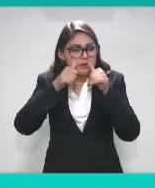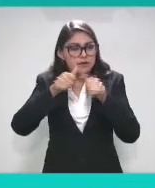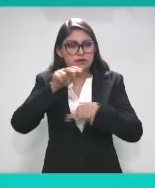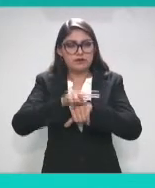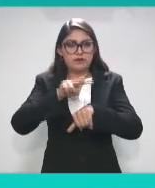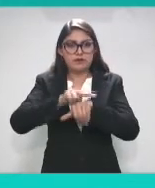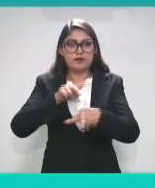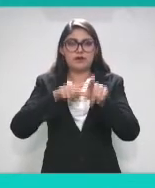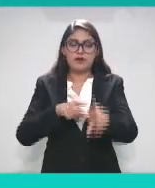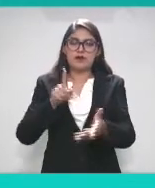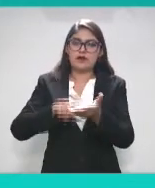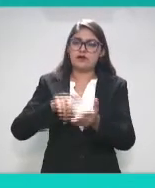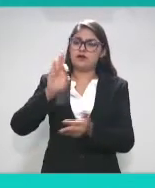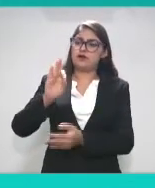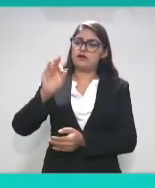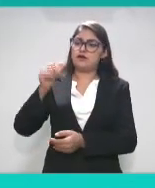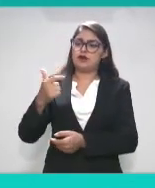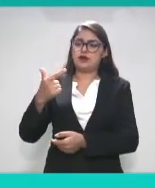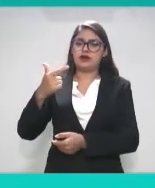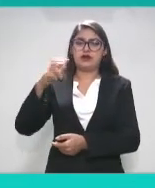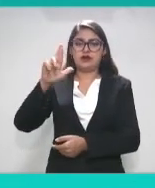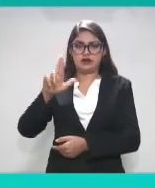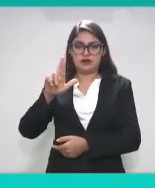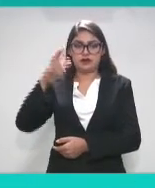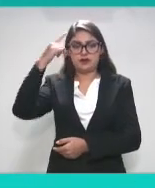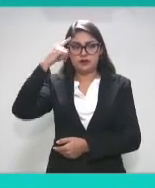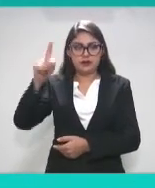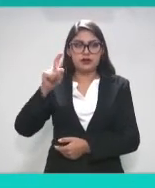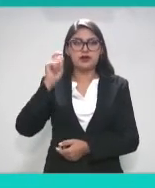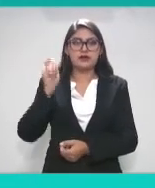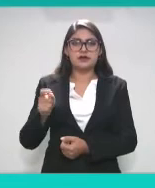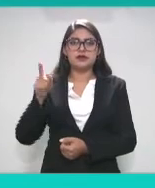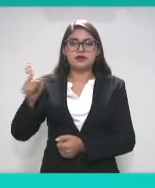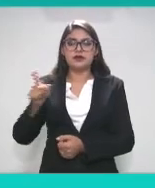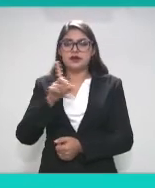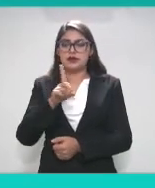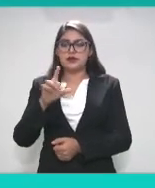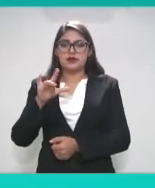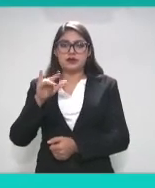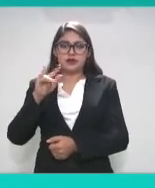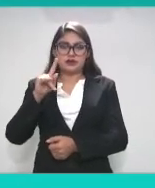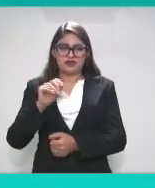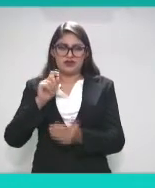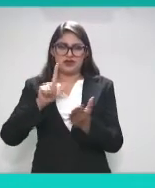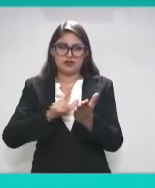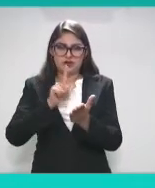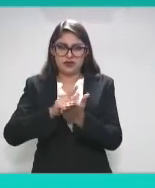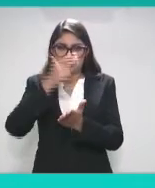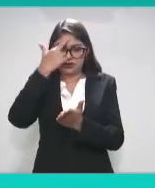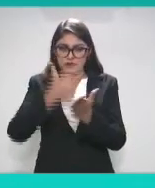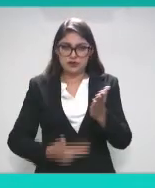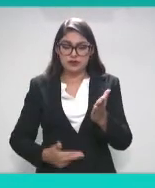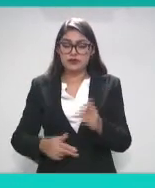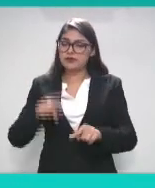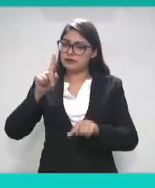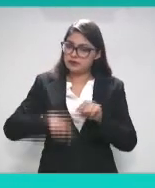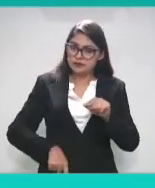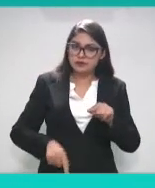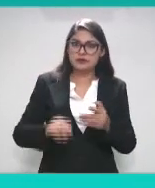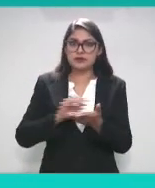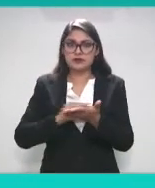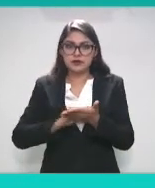realiza la fiscalía general de la república para el combate de este tipo de delitos aunado a que es indispensable